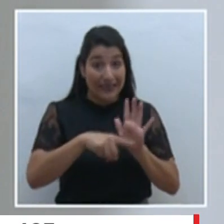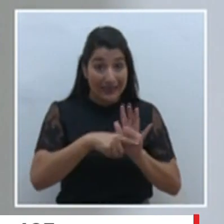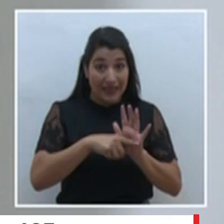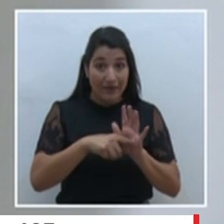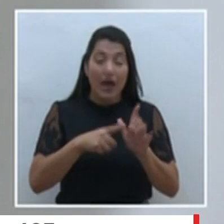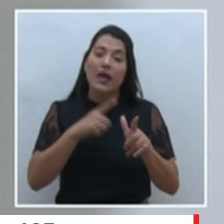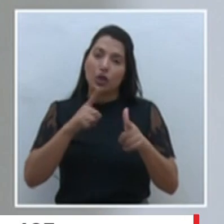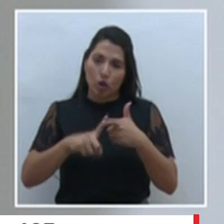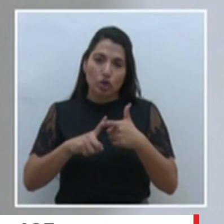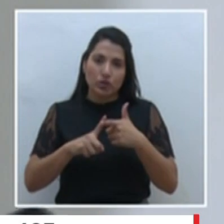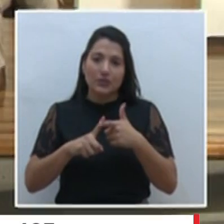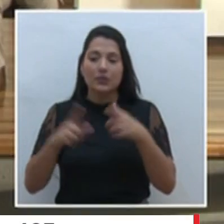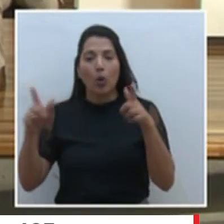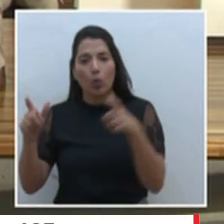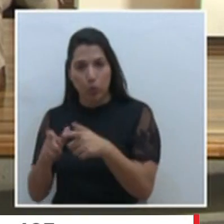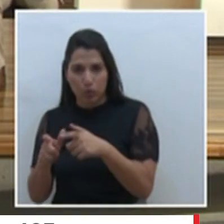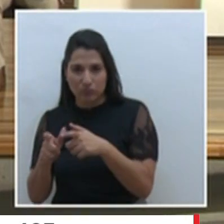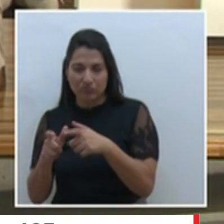fueron sospechosas.